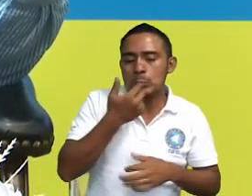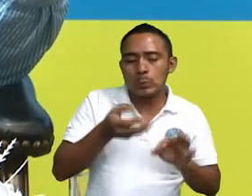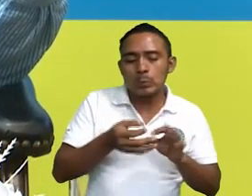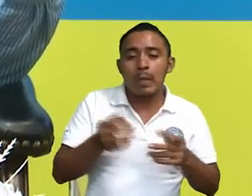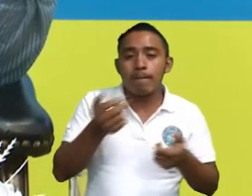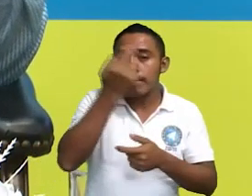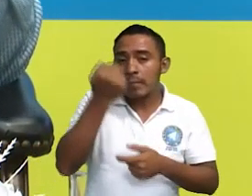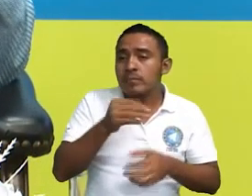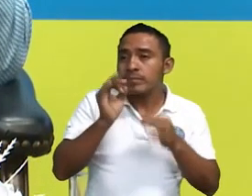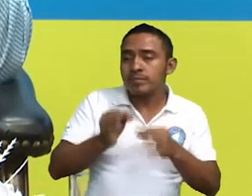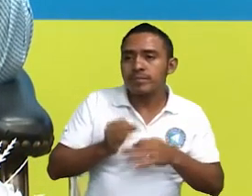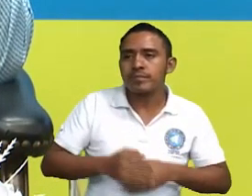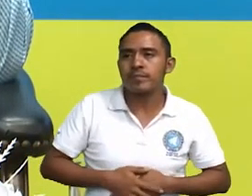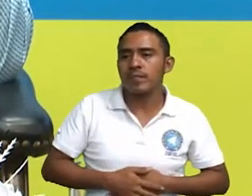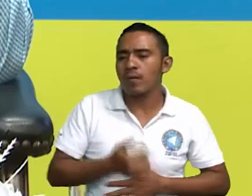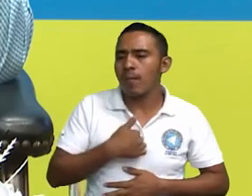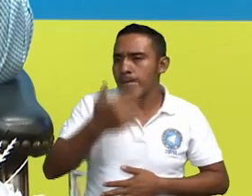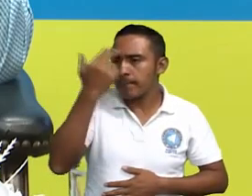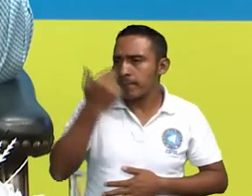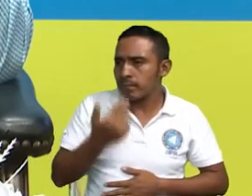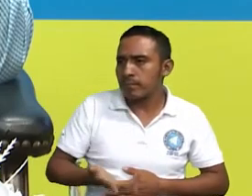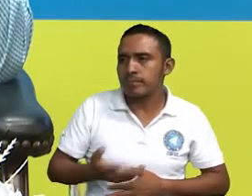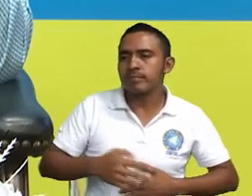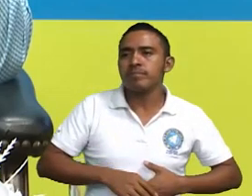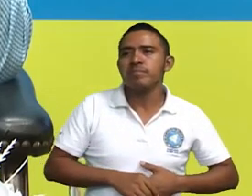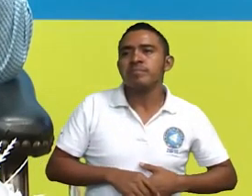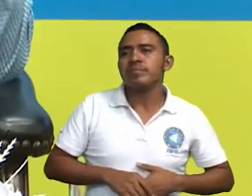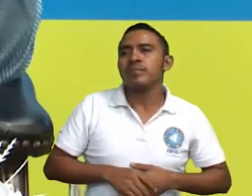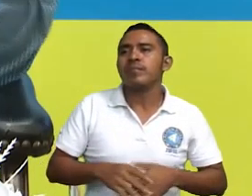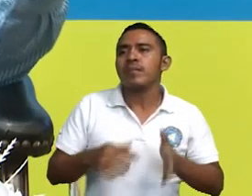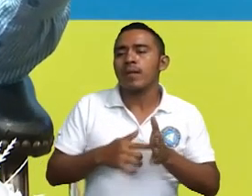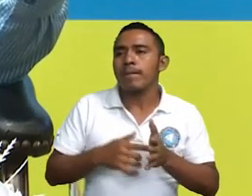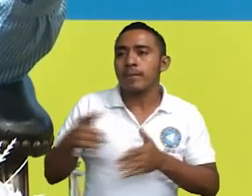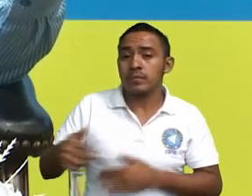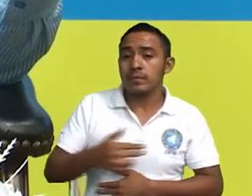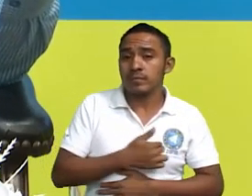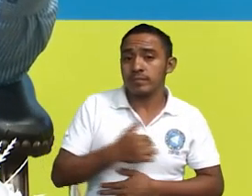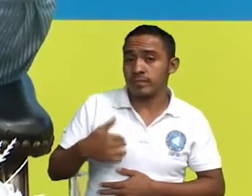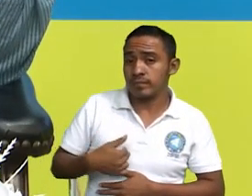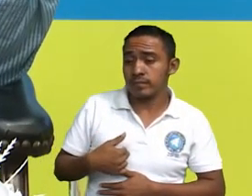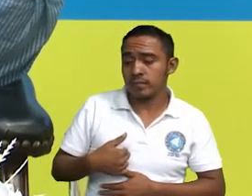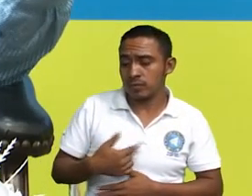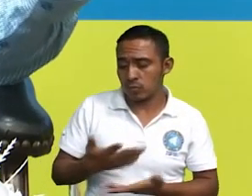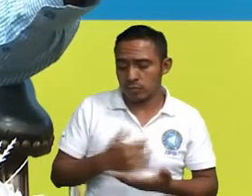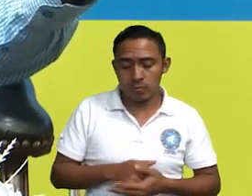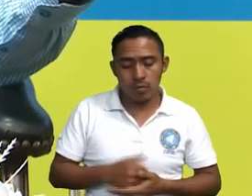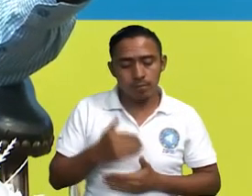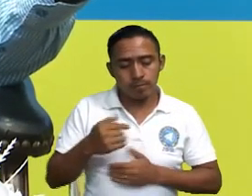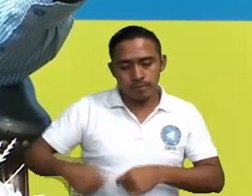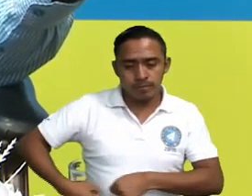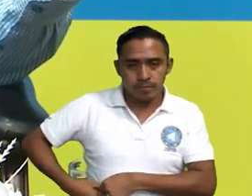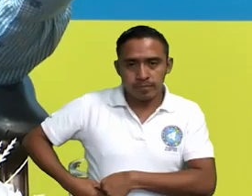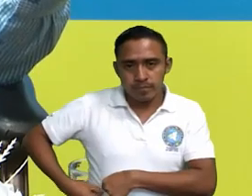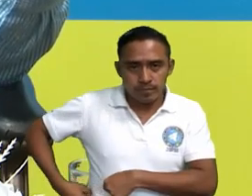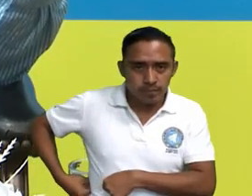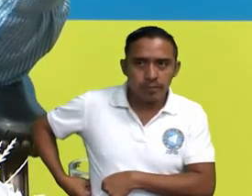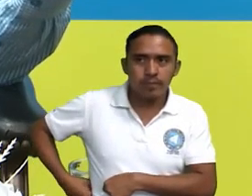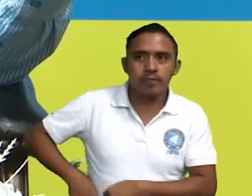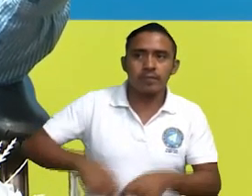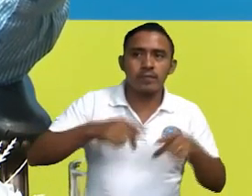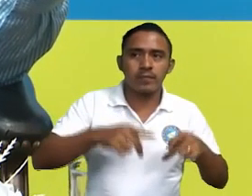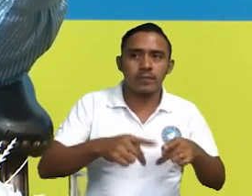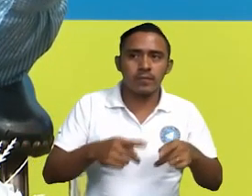programa, pero yo le decía que si, por ejemplo, ustedes proceden a una cirugía cuando un